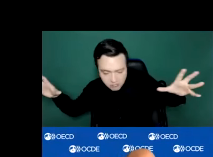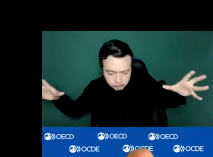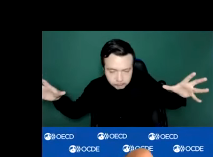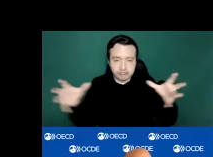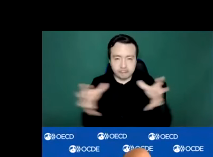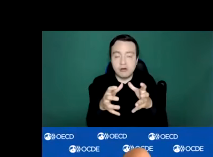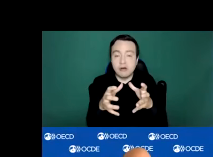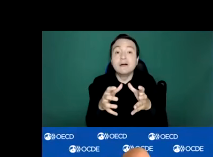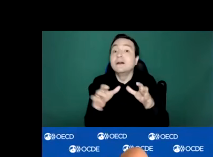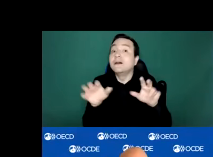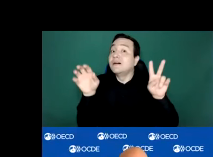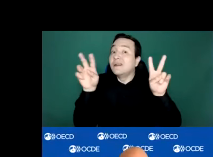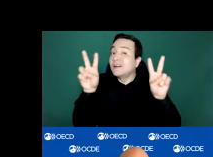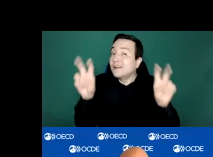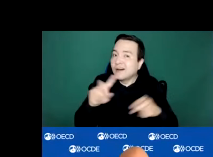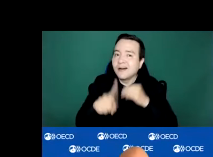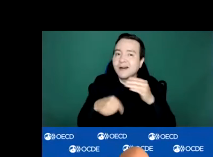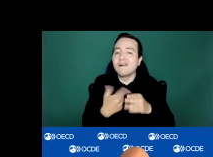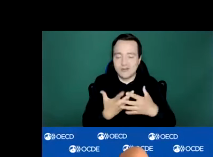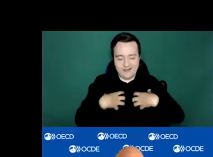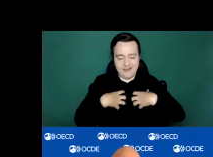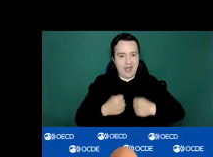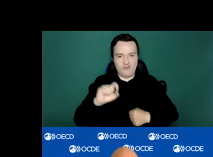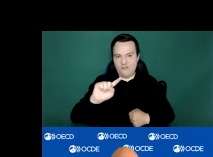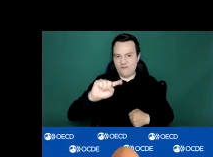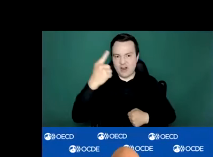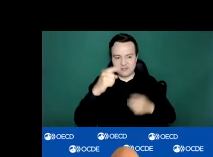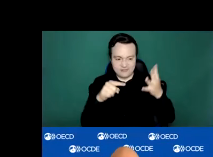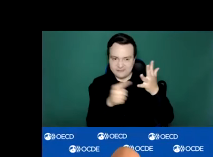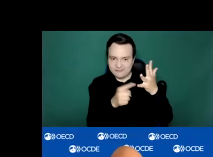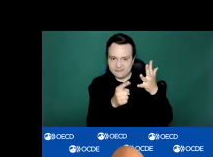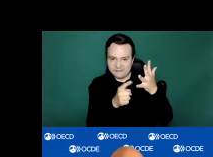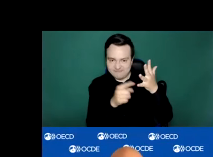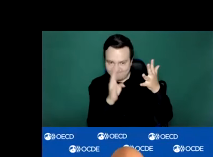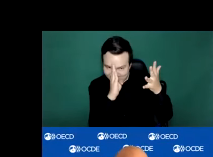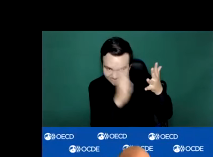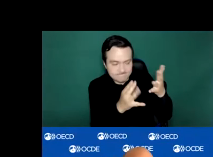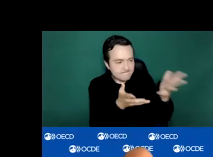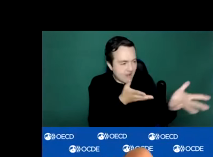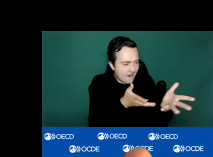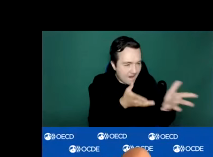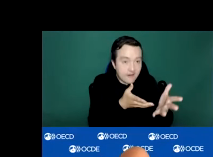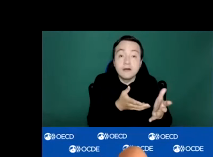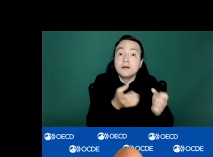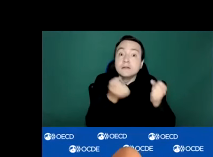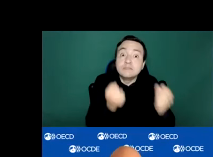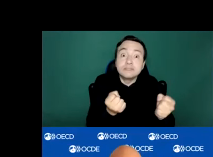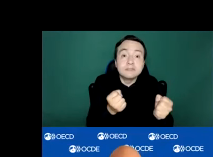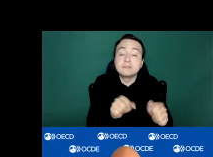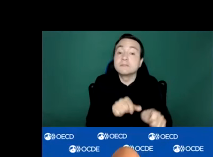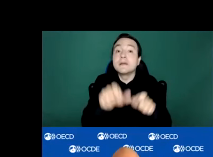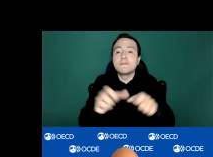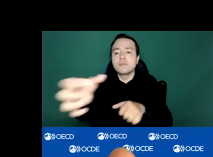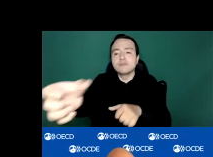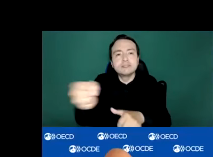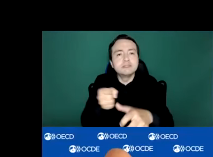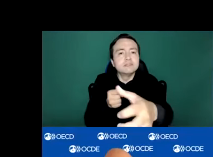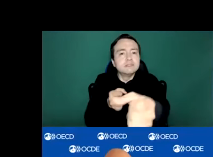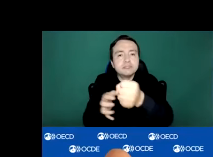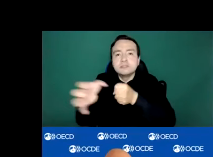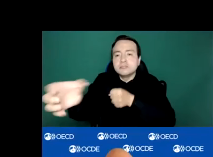salud. Pero en este caso le consultamos directamente a los usuarios de los servicios qué perspectivas tenían y cuando